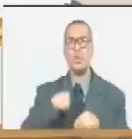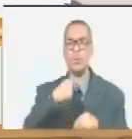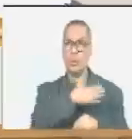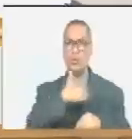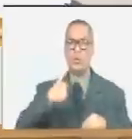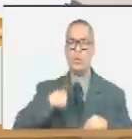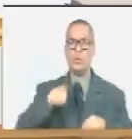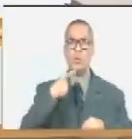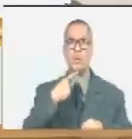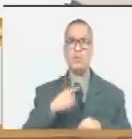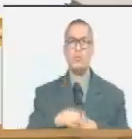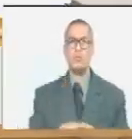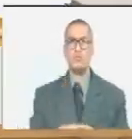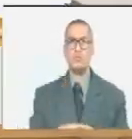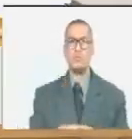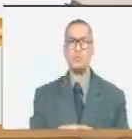quisiera